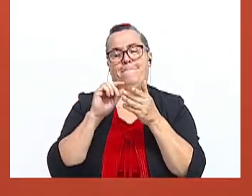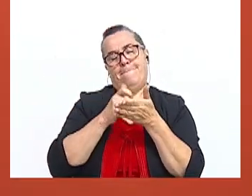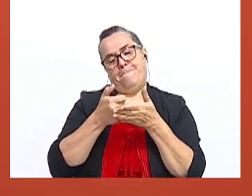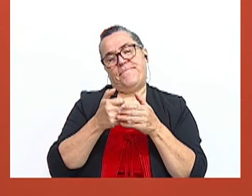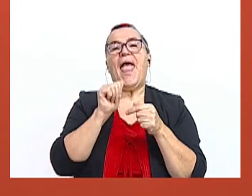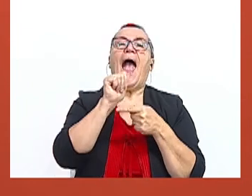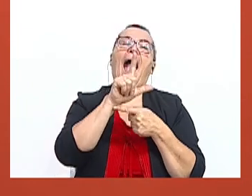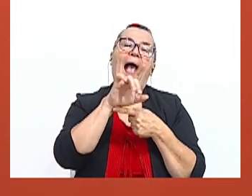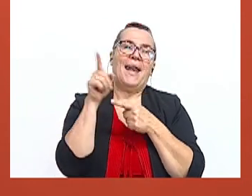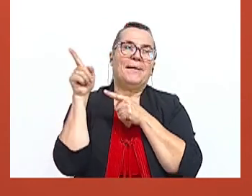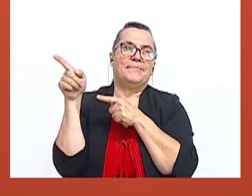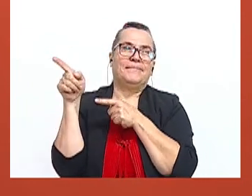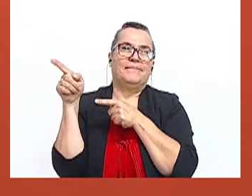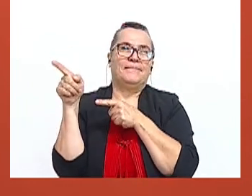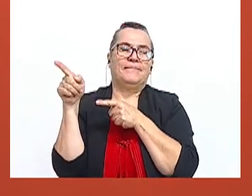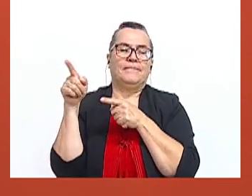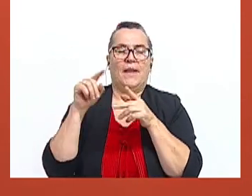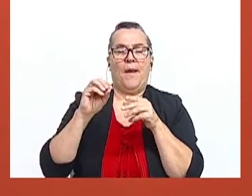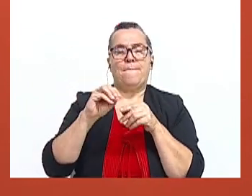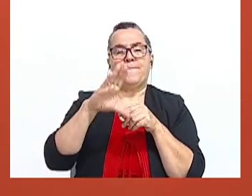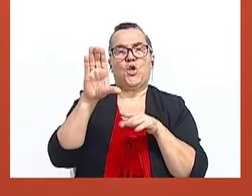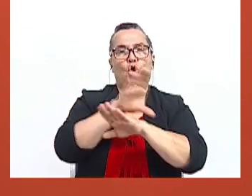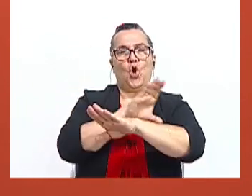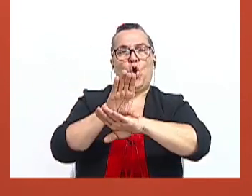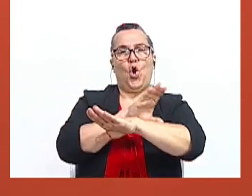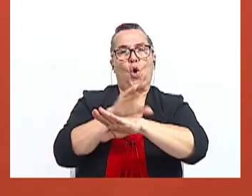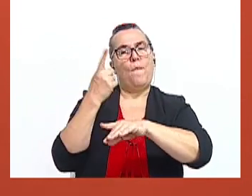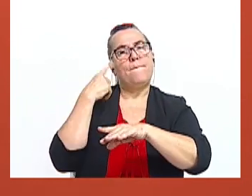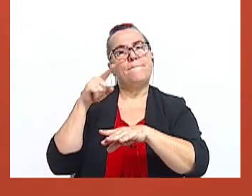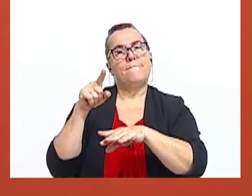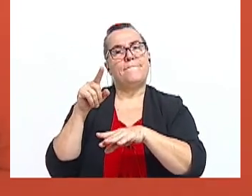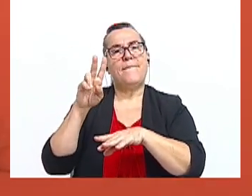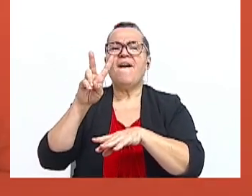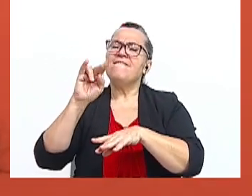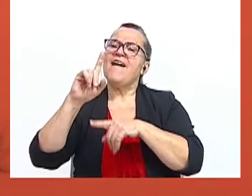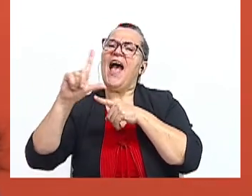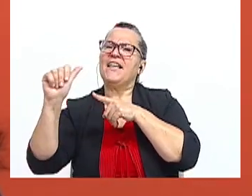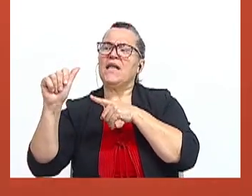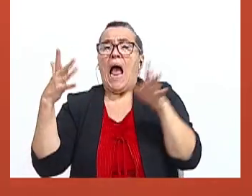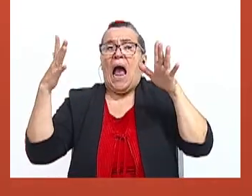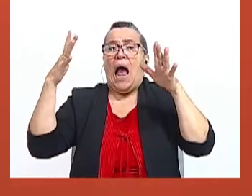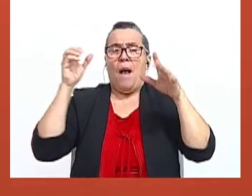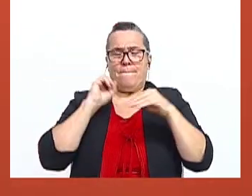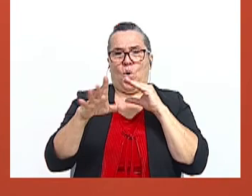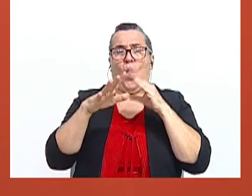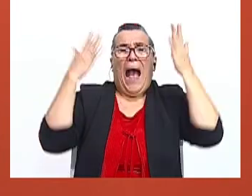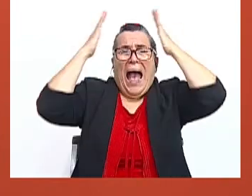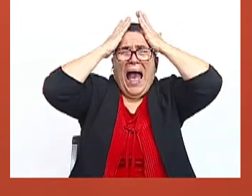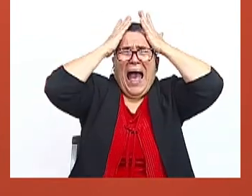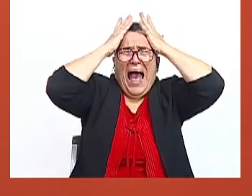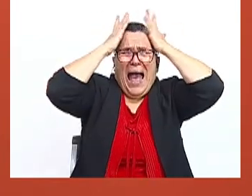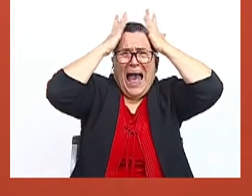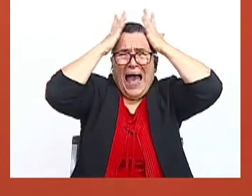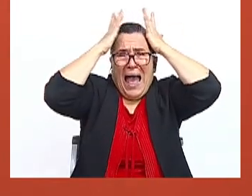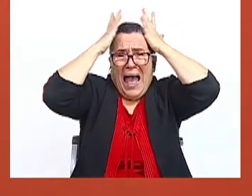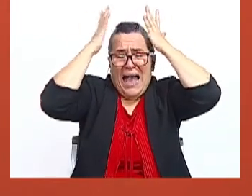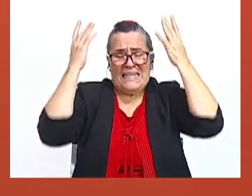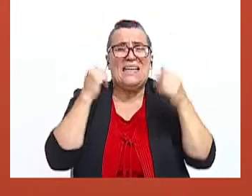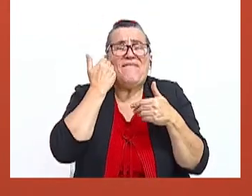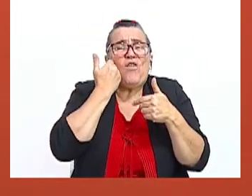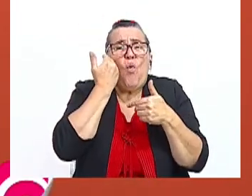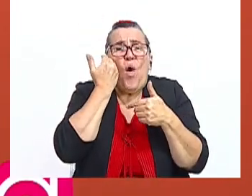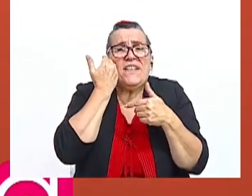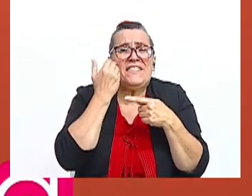Ale, vaya encendiendo la compu para videollamarnos. Ay, no. Ay, no. Ay, no, qué vergüenza.